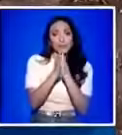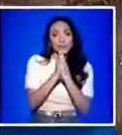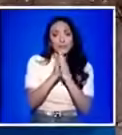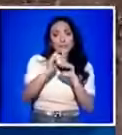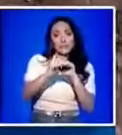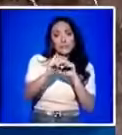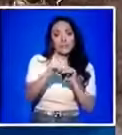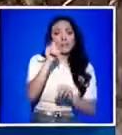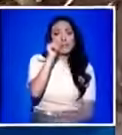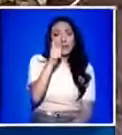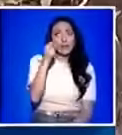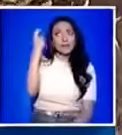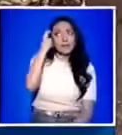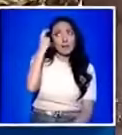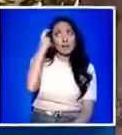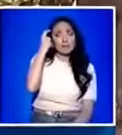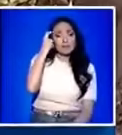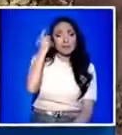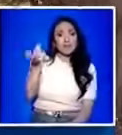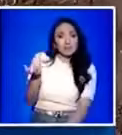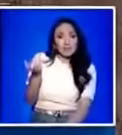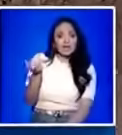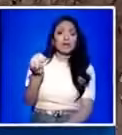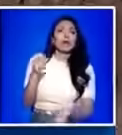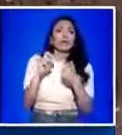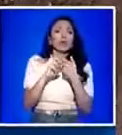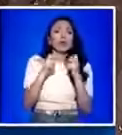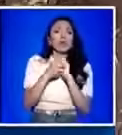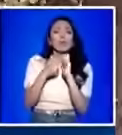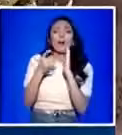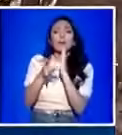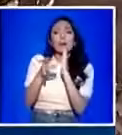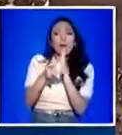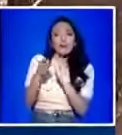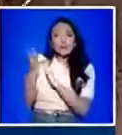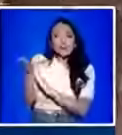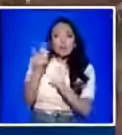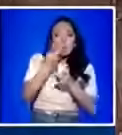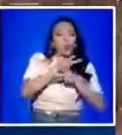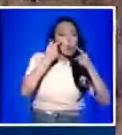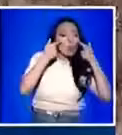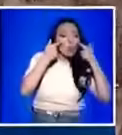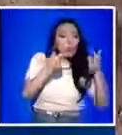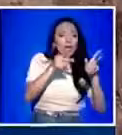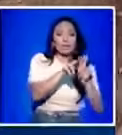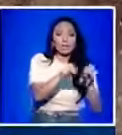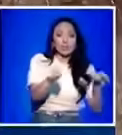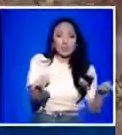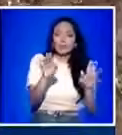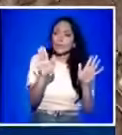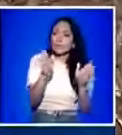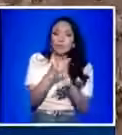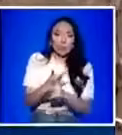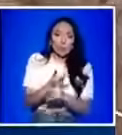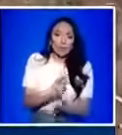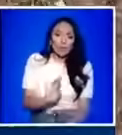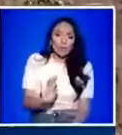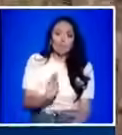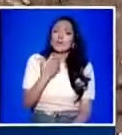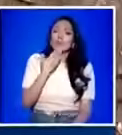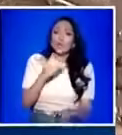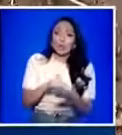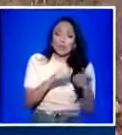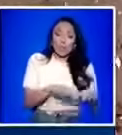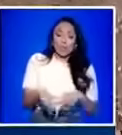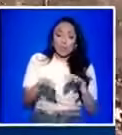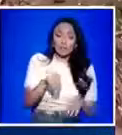el día de mañana a reflexionar en el problema de los plásticos, a cuidar de nuestra naturaleza y hacer actividades, ya sea presenciales como la que vamos a